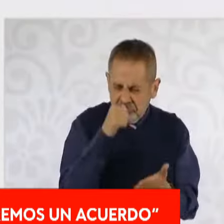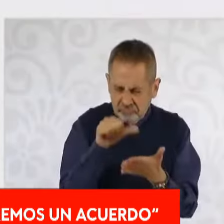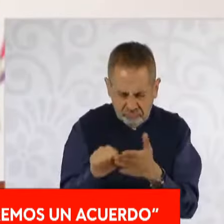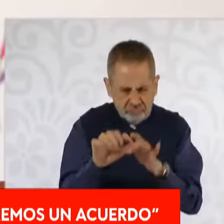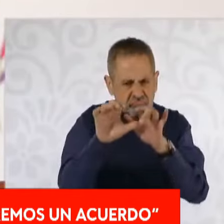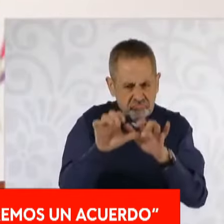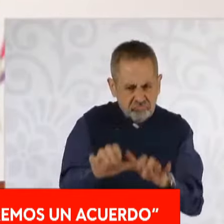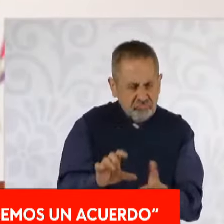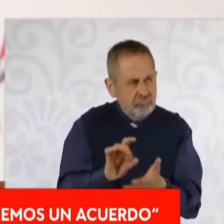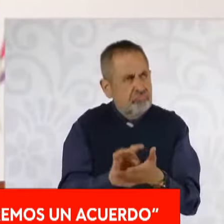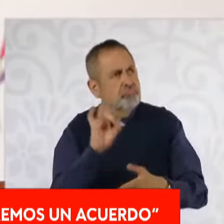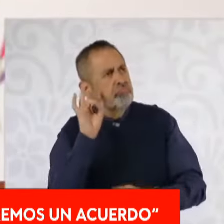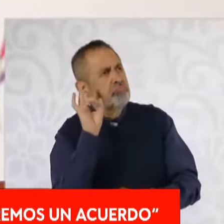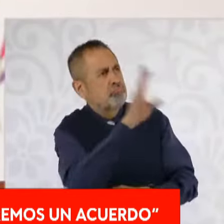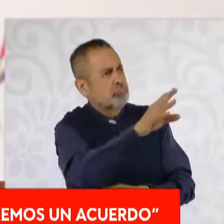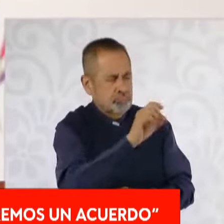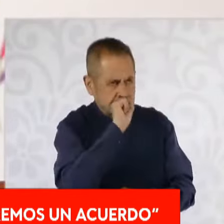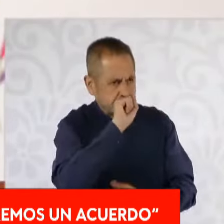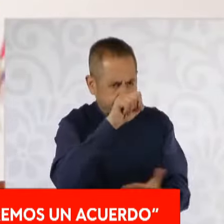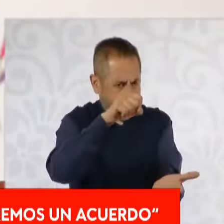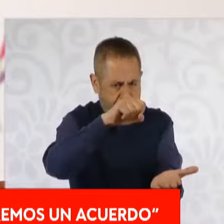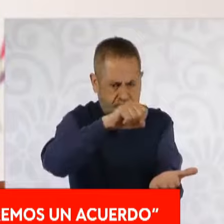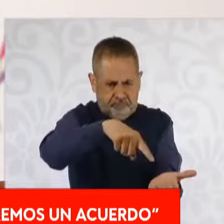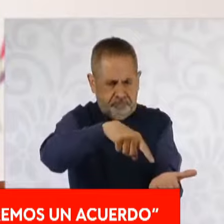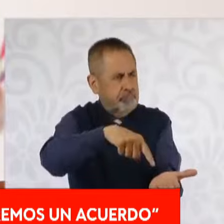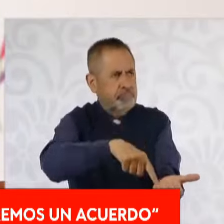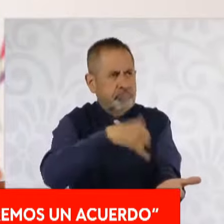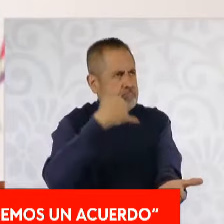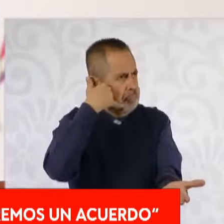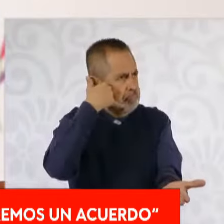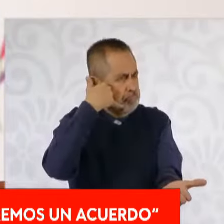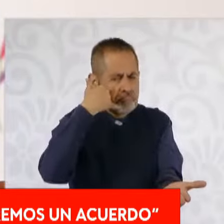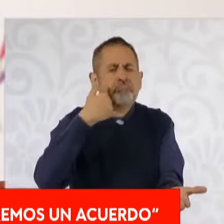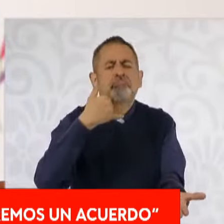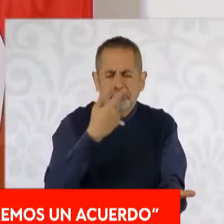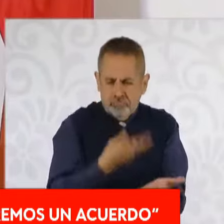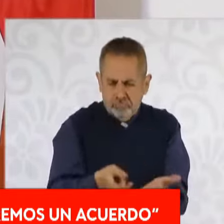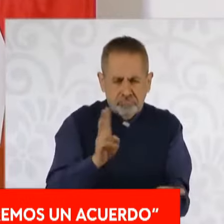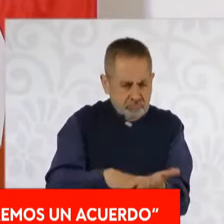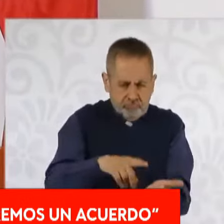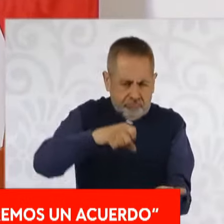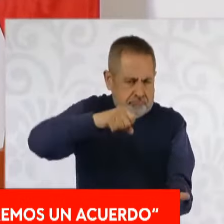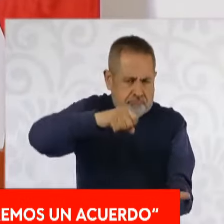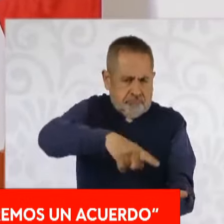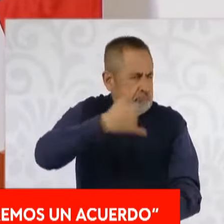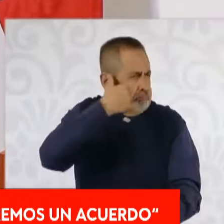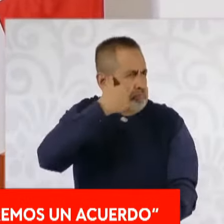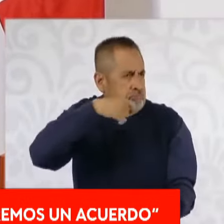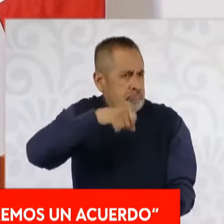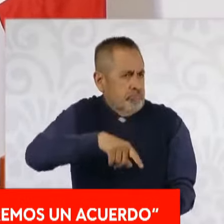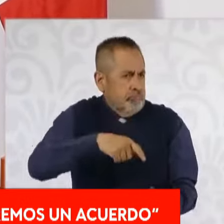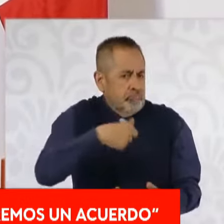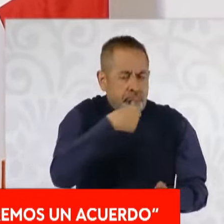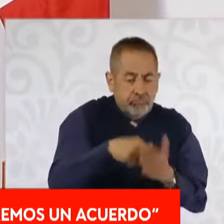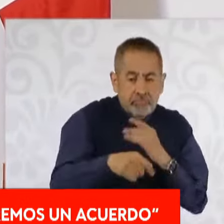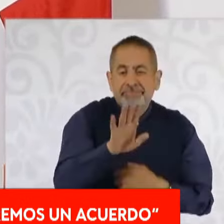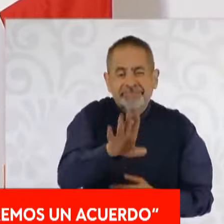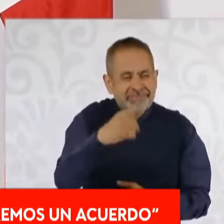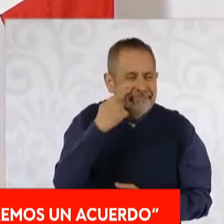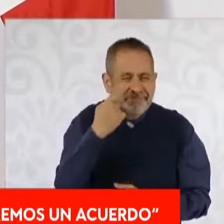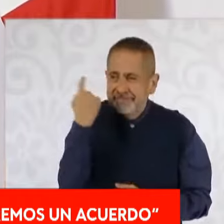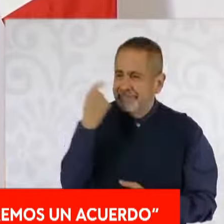Enviamos la carta y sostenemos lo que dice la carta y además hablamos con el presidente Trump. Si se fijan en la